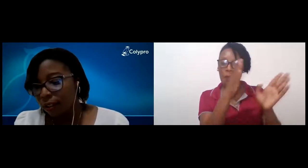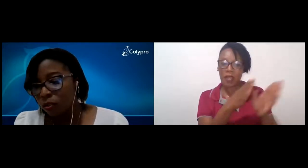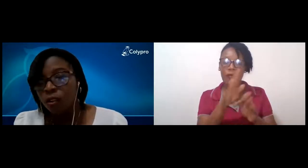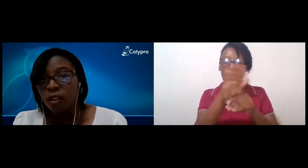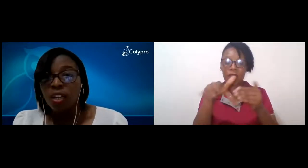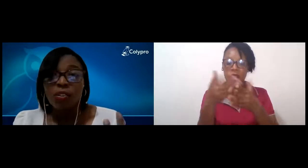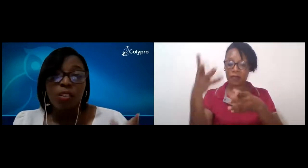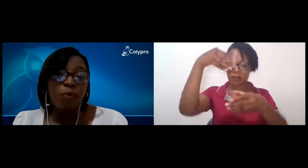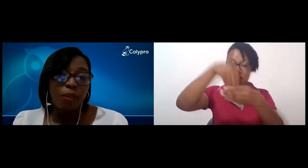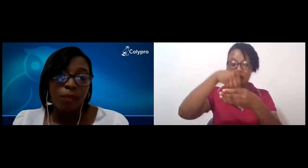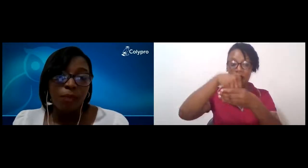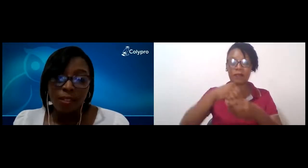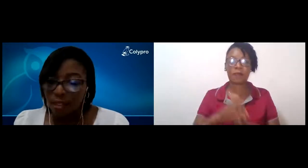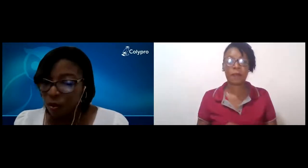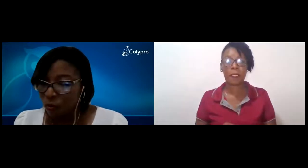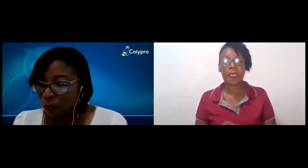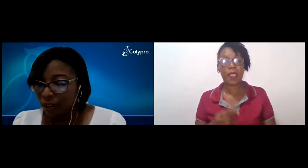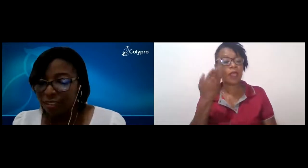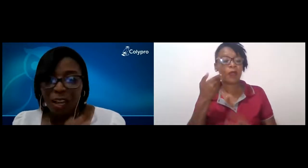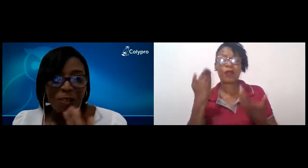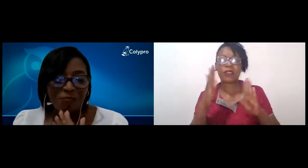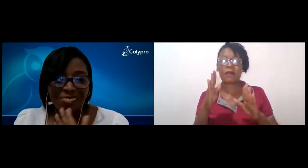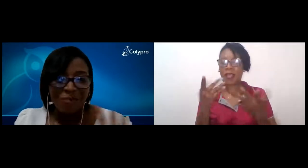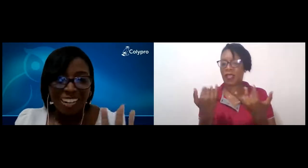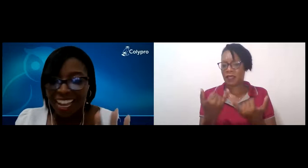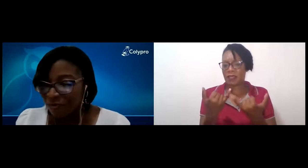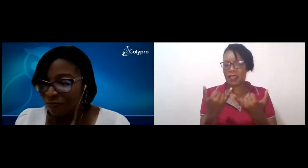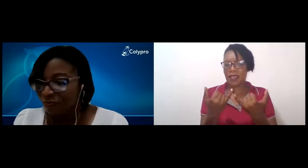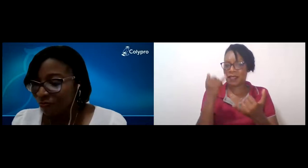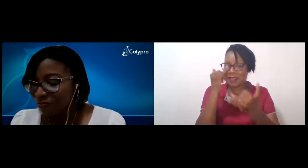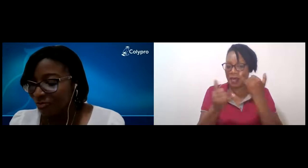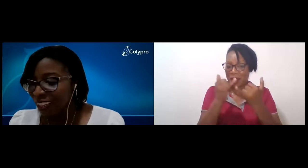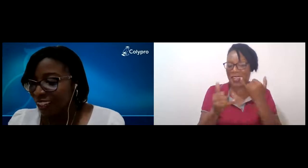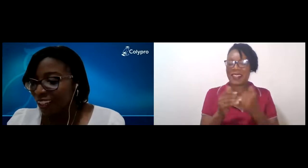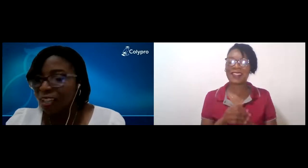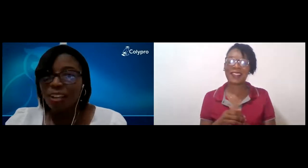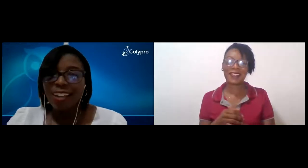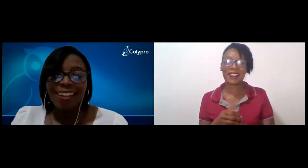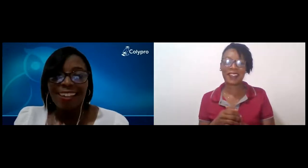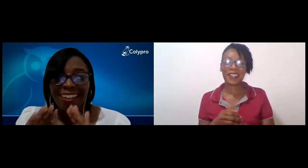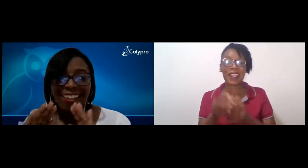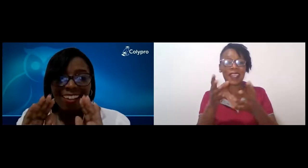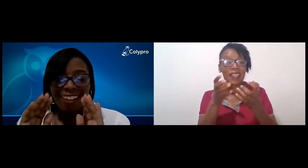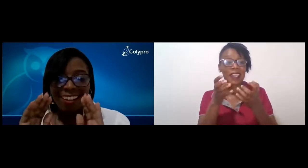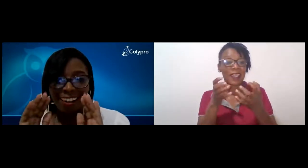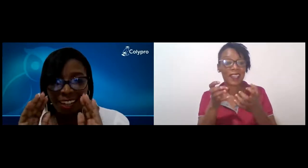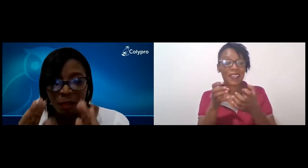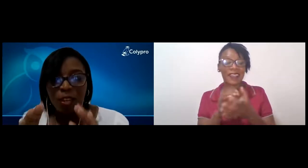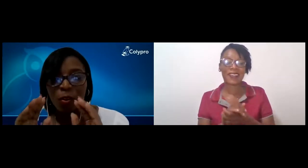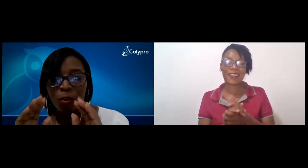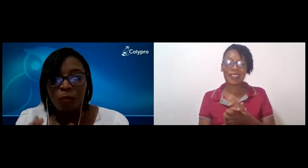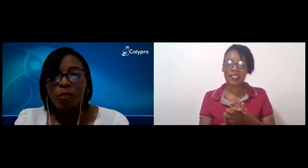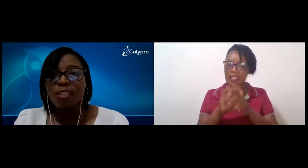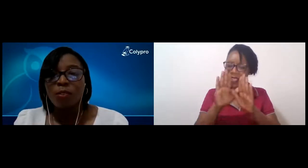la integración. Y no sé si me permites, Ale, como para ya terminar, quiero que quede